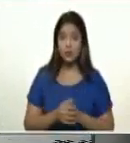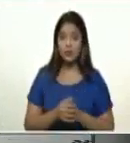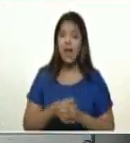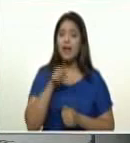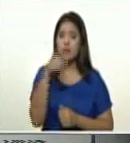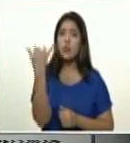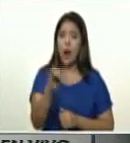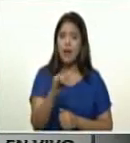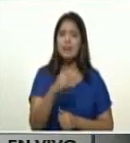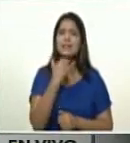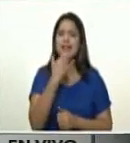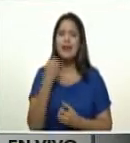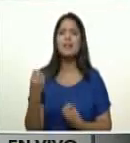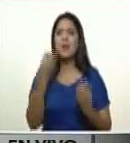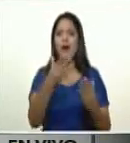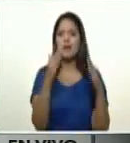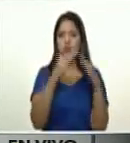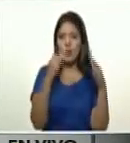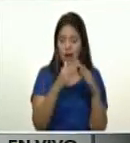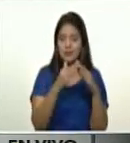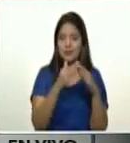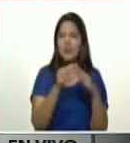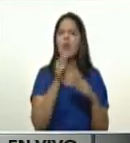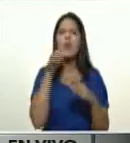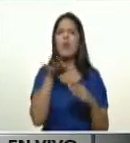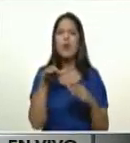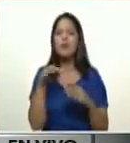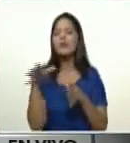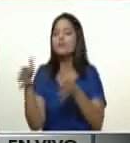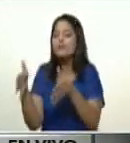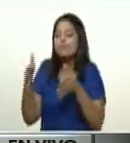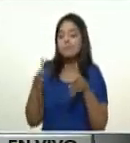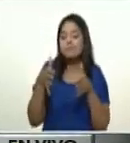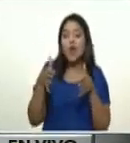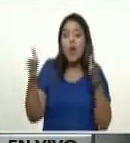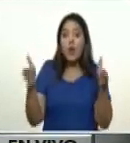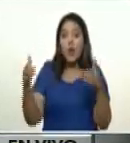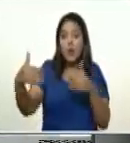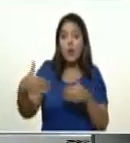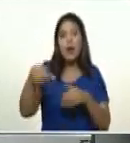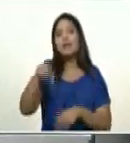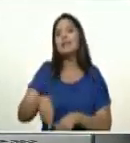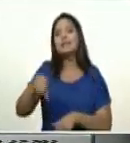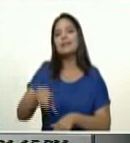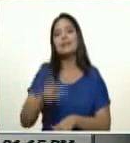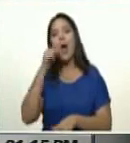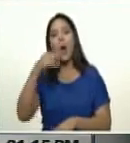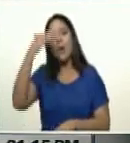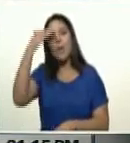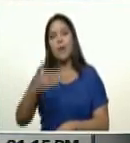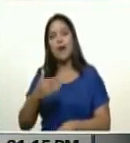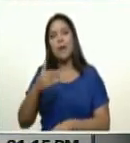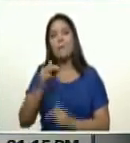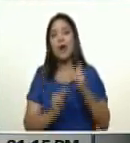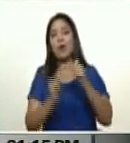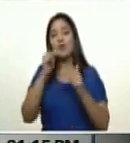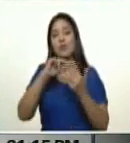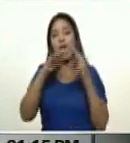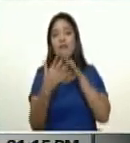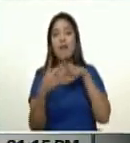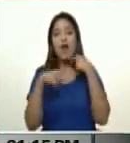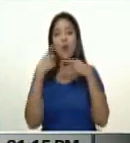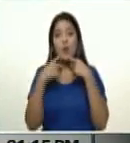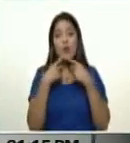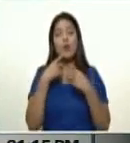tener en la gran misión Vivienda Venezuela. Para construir los bloques que necesita el general Quevedo para Barrio Nuevo, Barrio Tricolor. Para